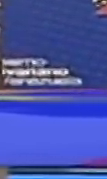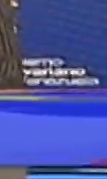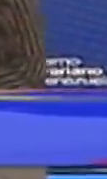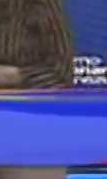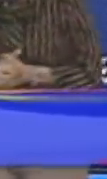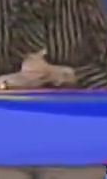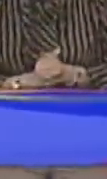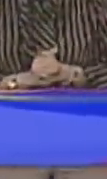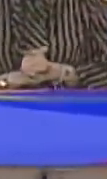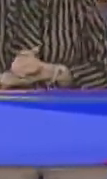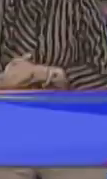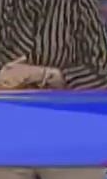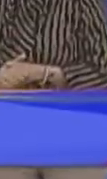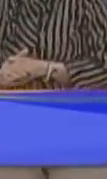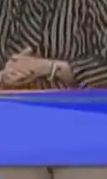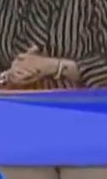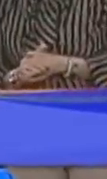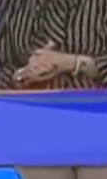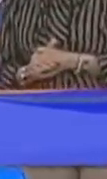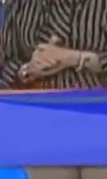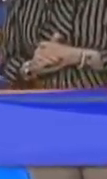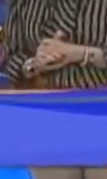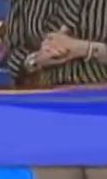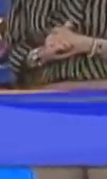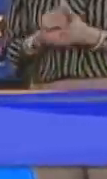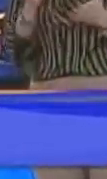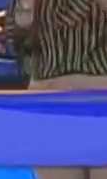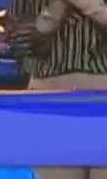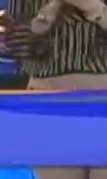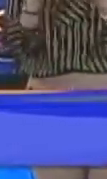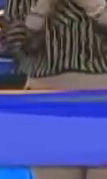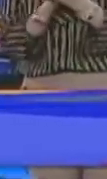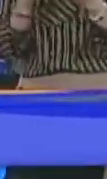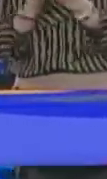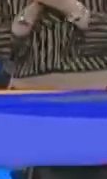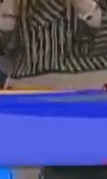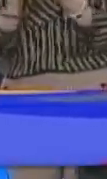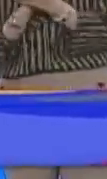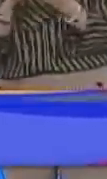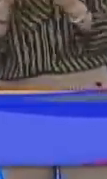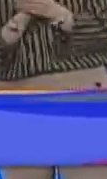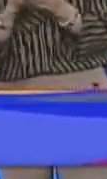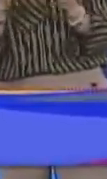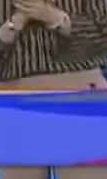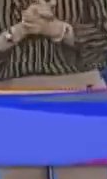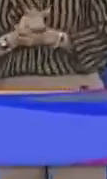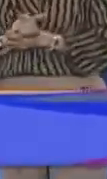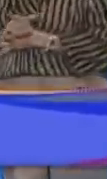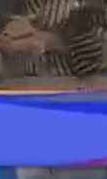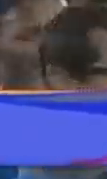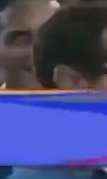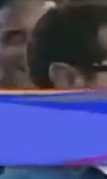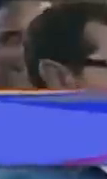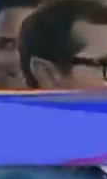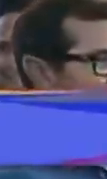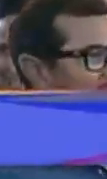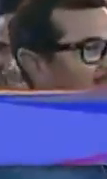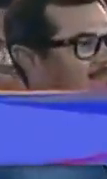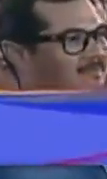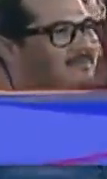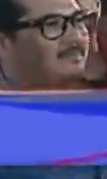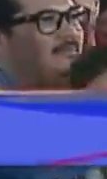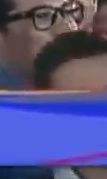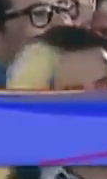en compañía de la primera combatiente Cilia Flores y es recibido por el gobernador de esta entidad, Héctor Rodríguez, para